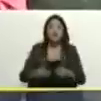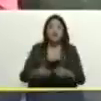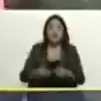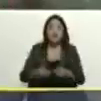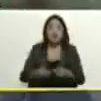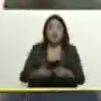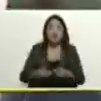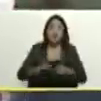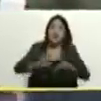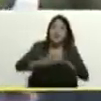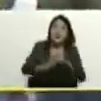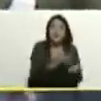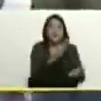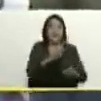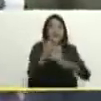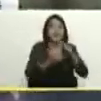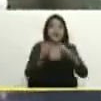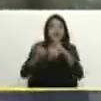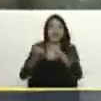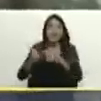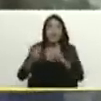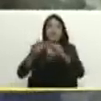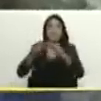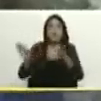los poderes públicos.